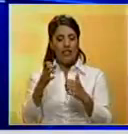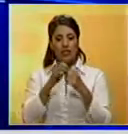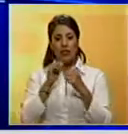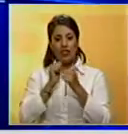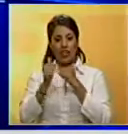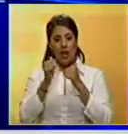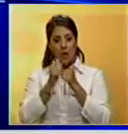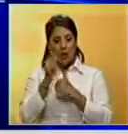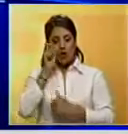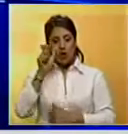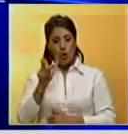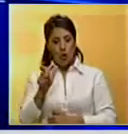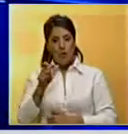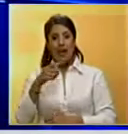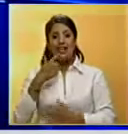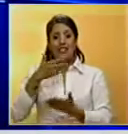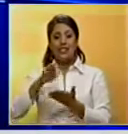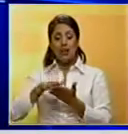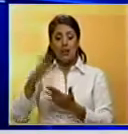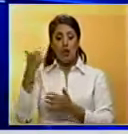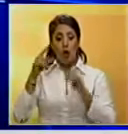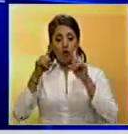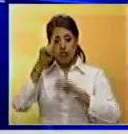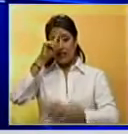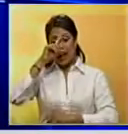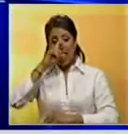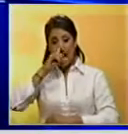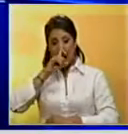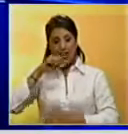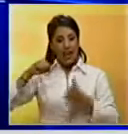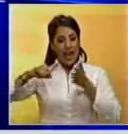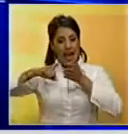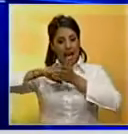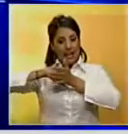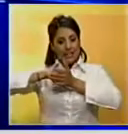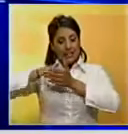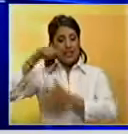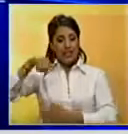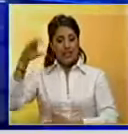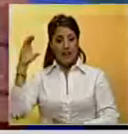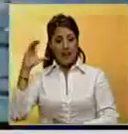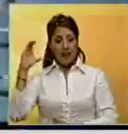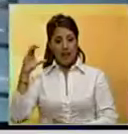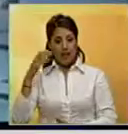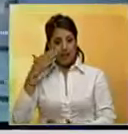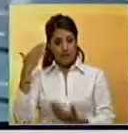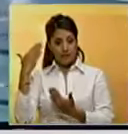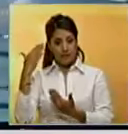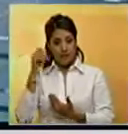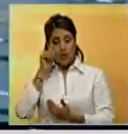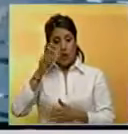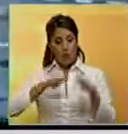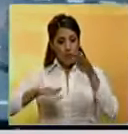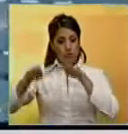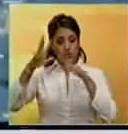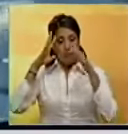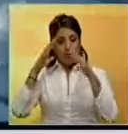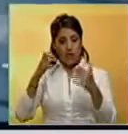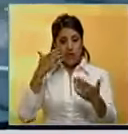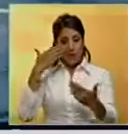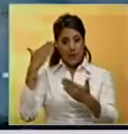país, Rafael Vidal, quien falleció hace 11 años en un accidente de tránsito en Caracas. Ahí está Vidal, Vidal